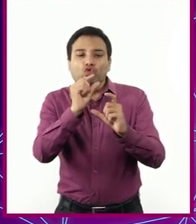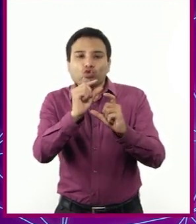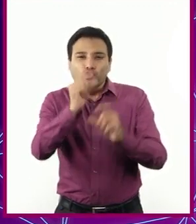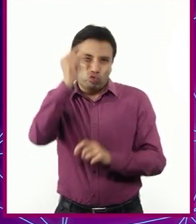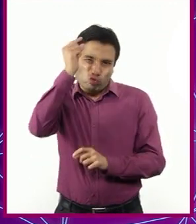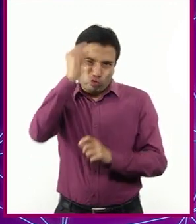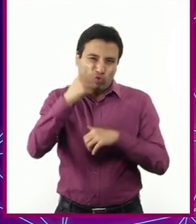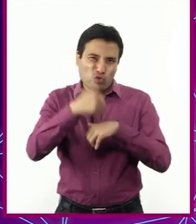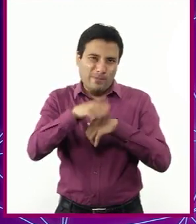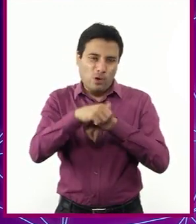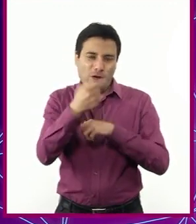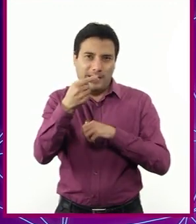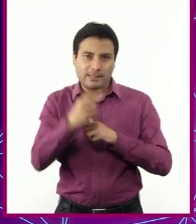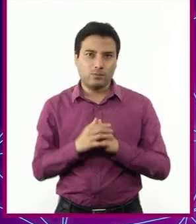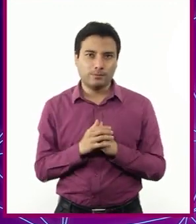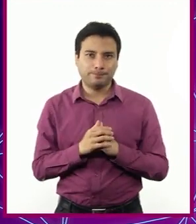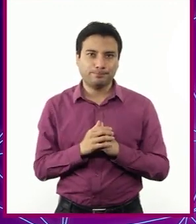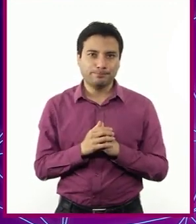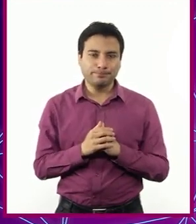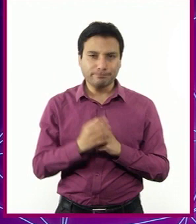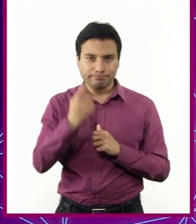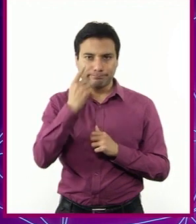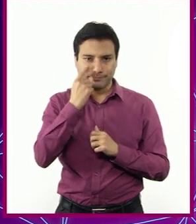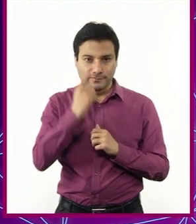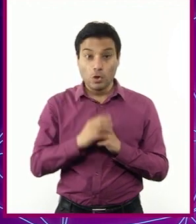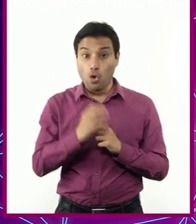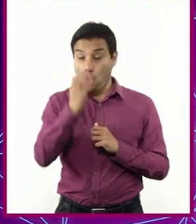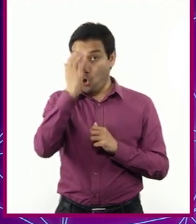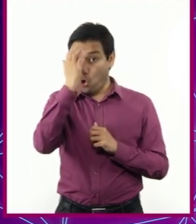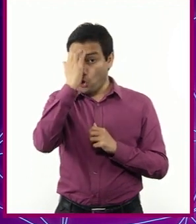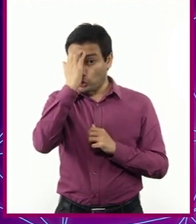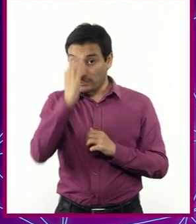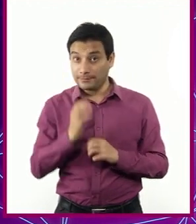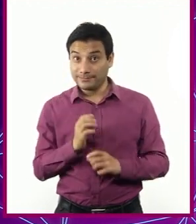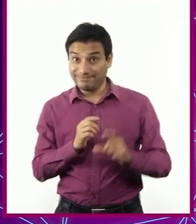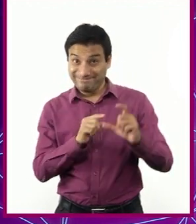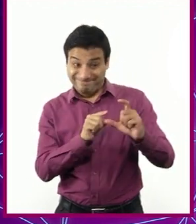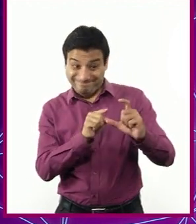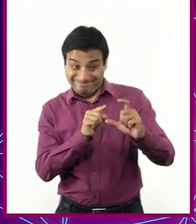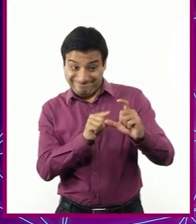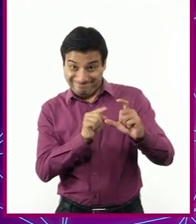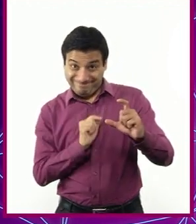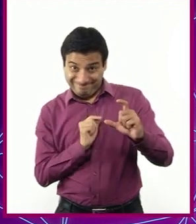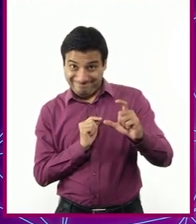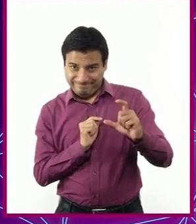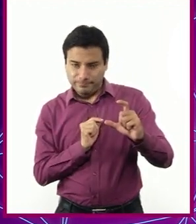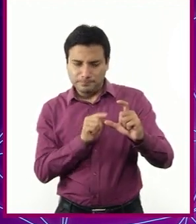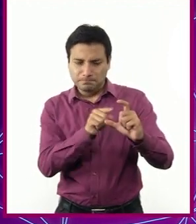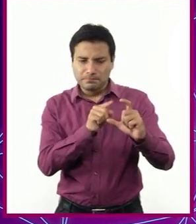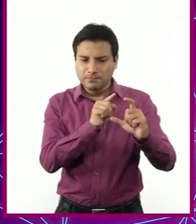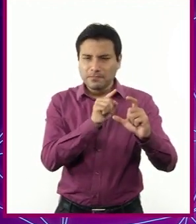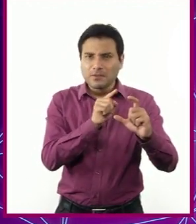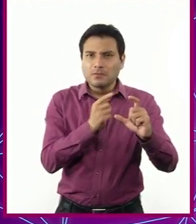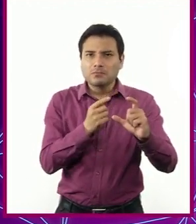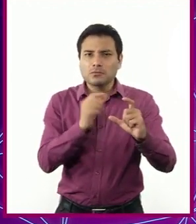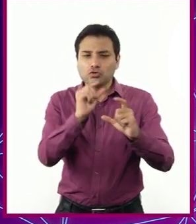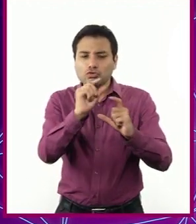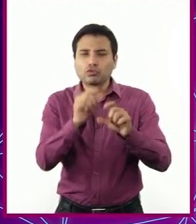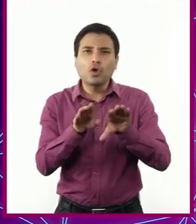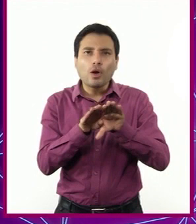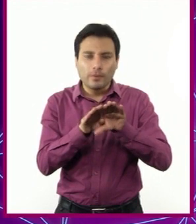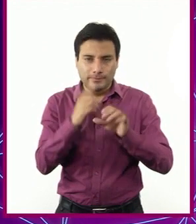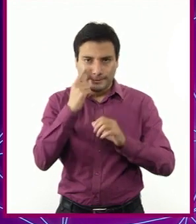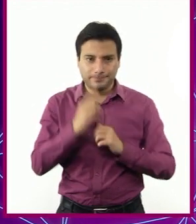ello, exploraremos el cociente de potencias de la misma base. Veamos cuando